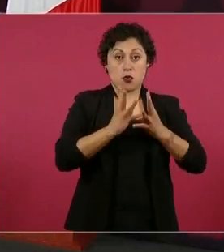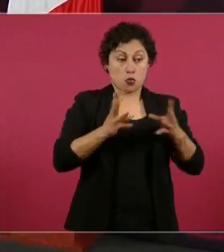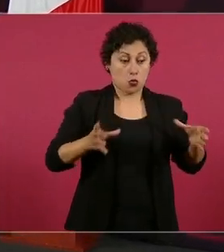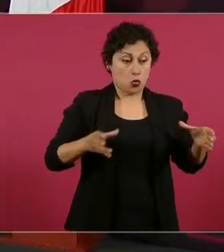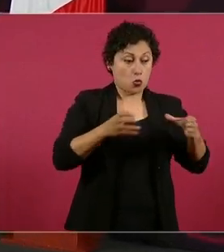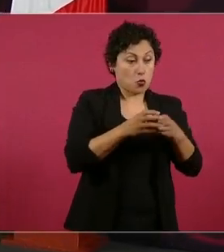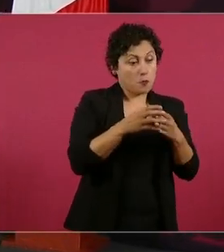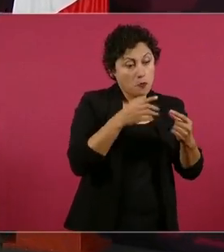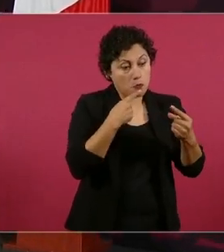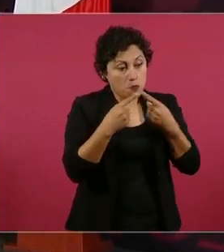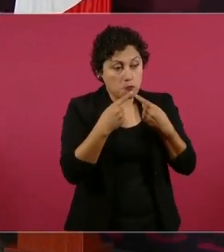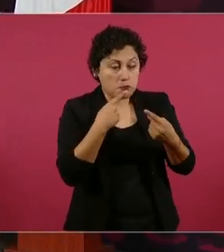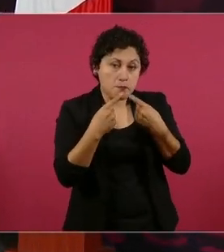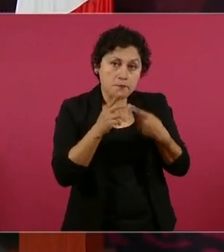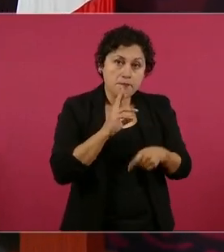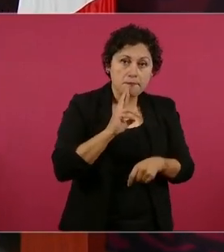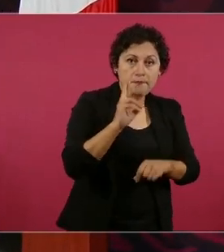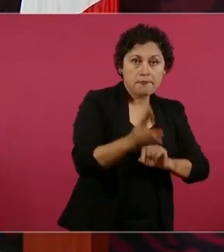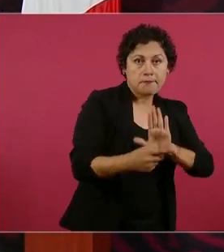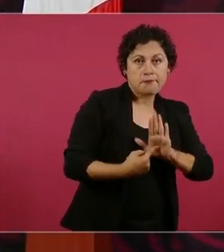y